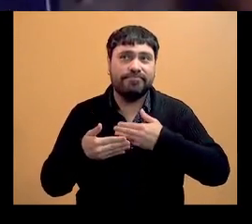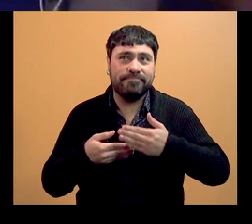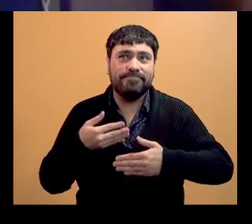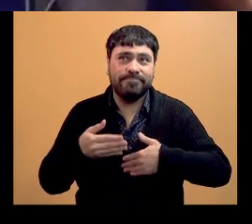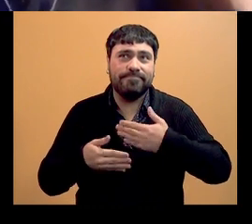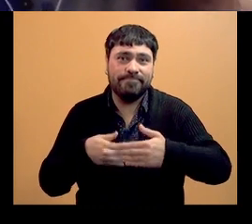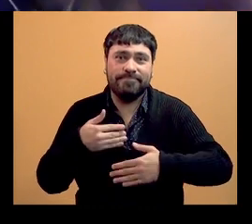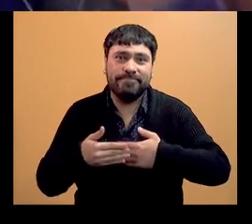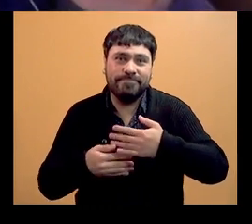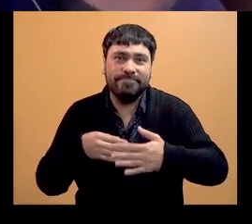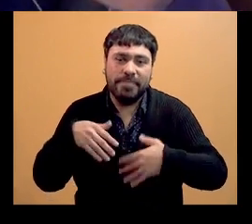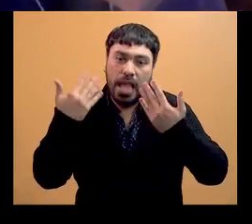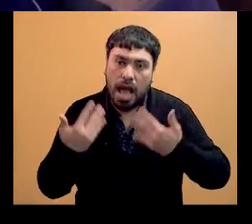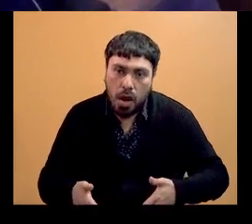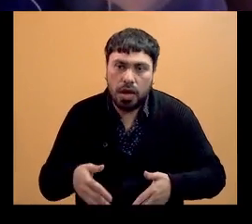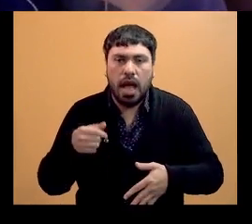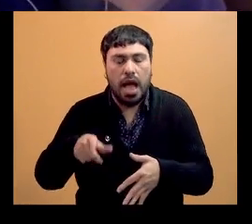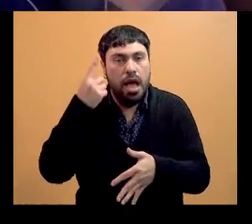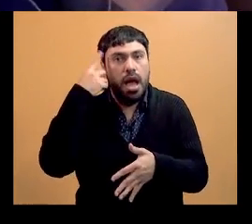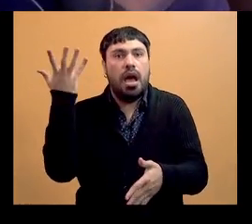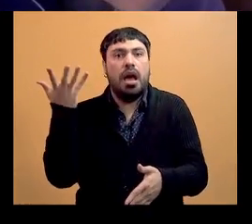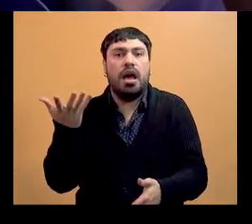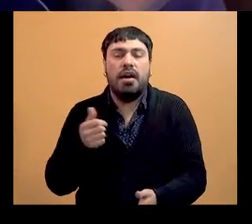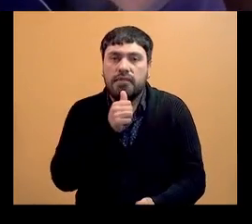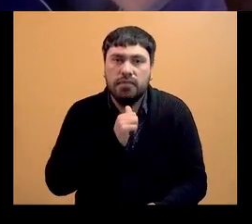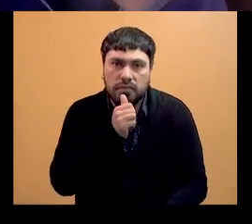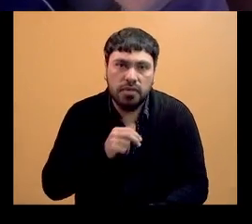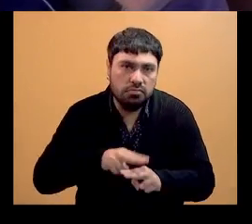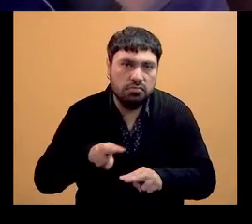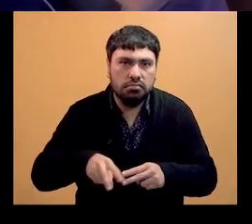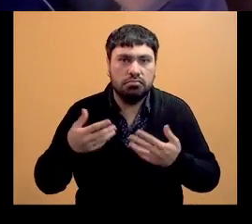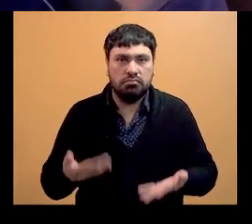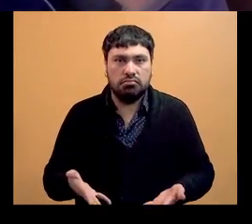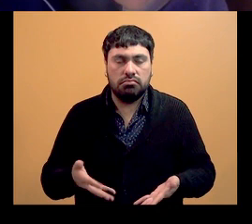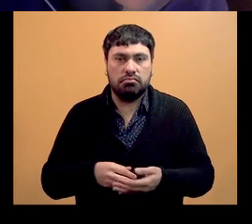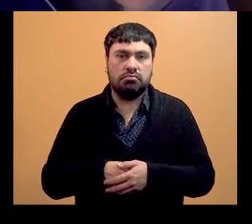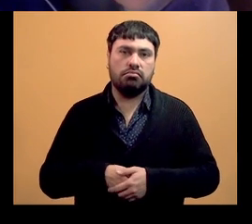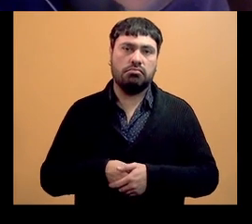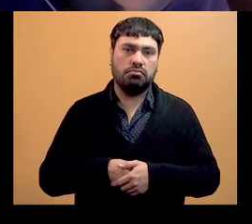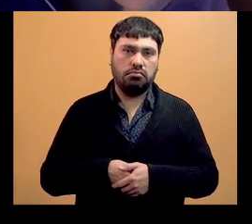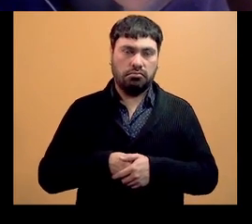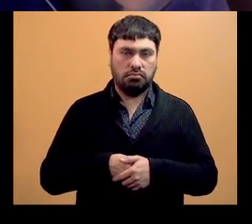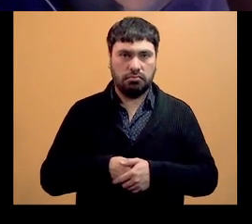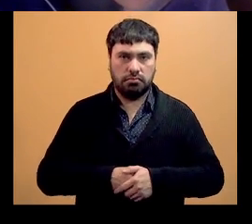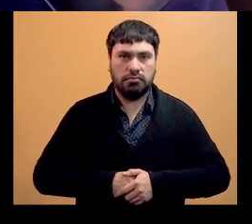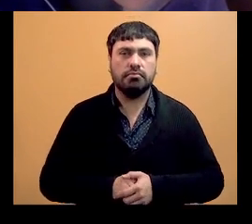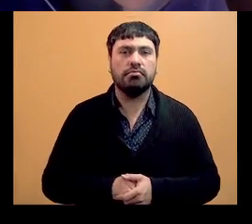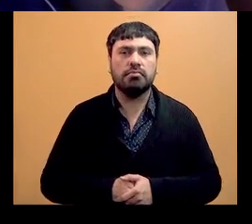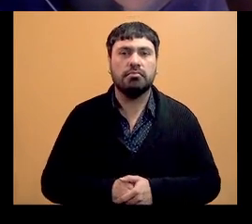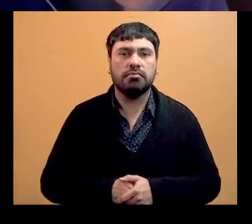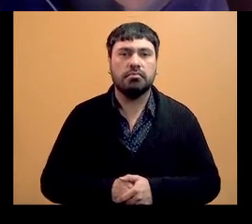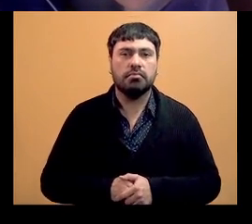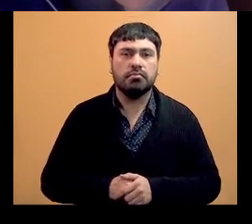nos hemos dado cuenta de que, bueno, claro, empresas privadas, producto de lo que hablábamos, la reducción de costos, La facilidad de tener estos vehículos hace